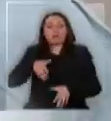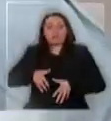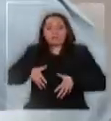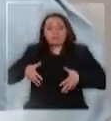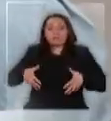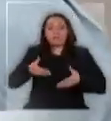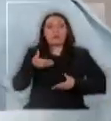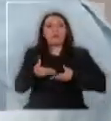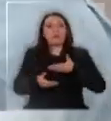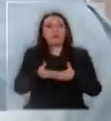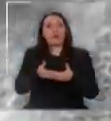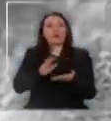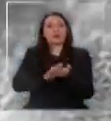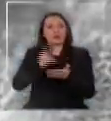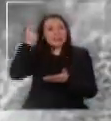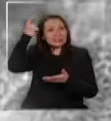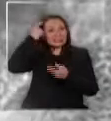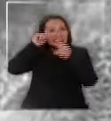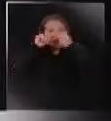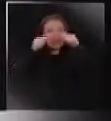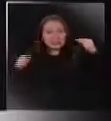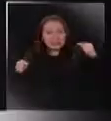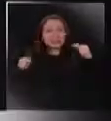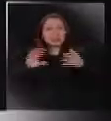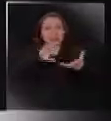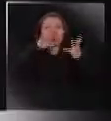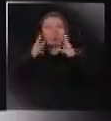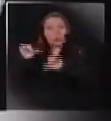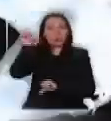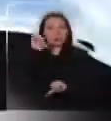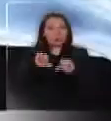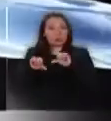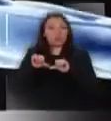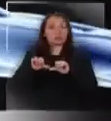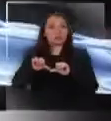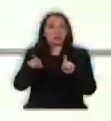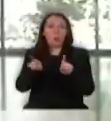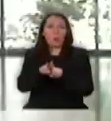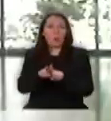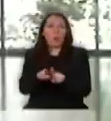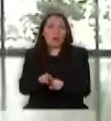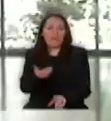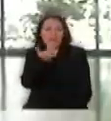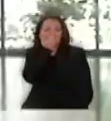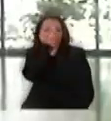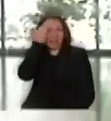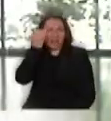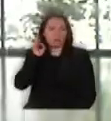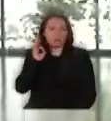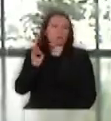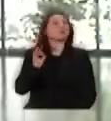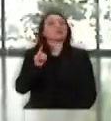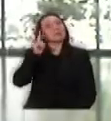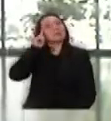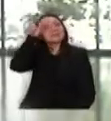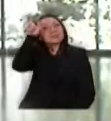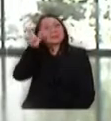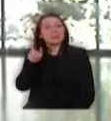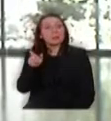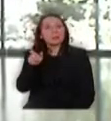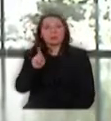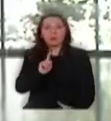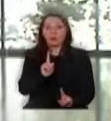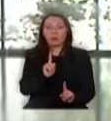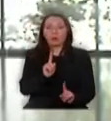obesidad y el funcionamiento de las neuronas. En el mundo de la ciencia, es un rockstar. Quizás usted piensa que estamos hablando de una persona,